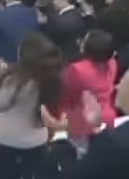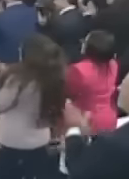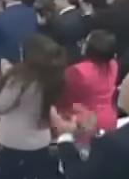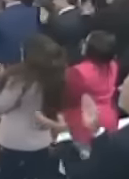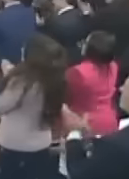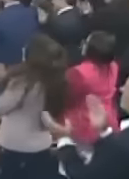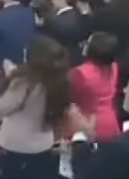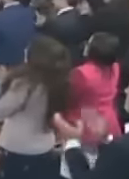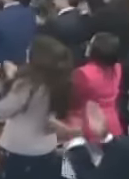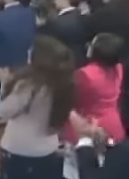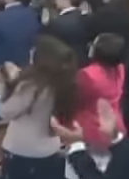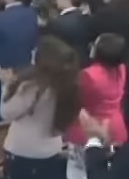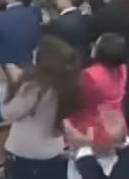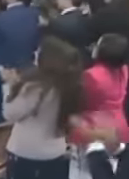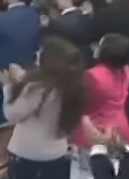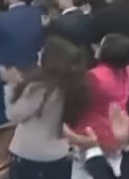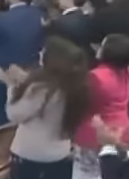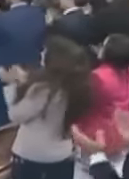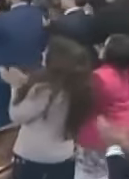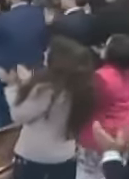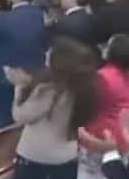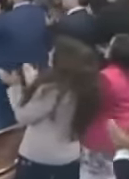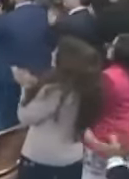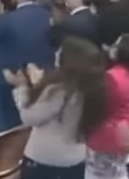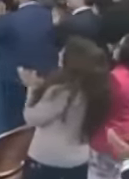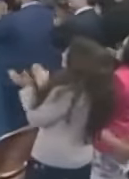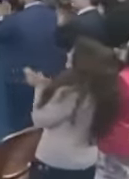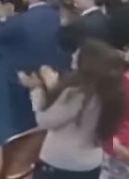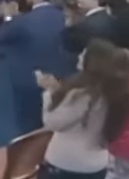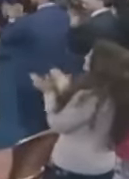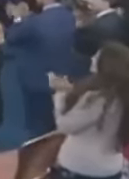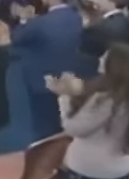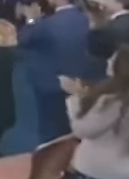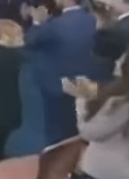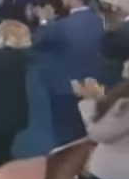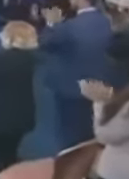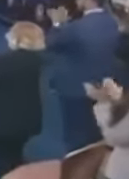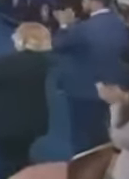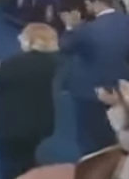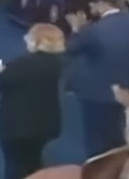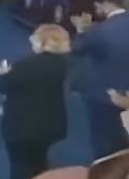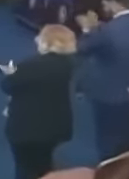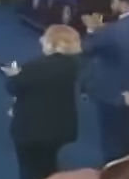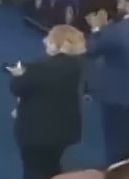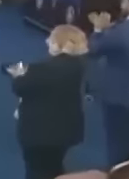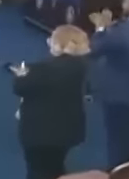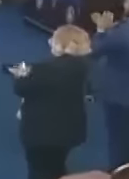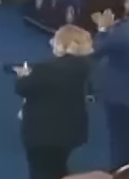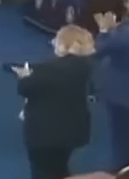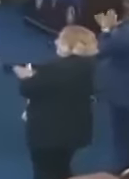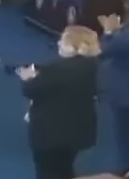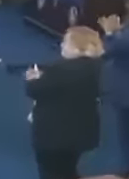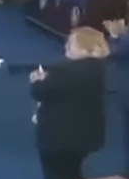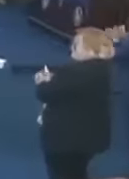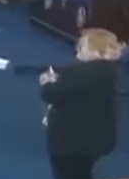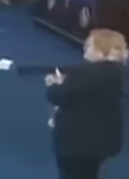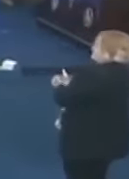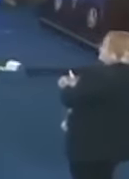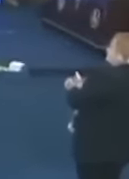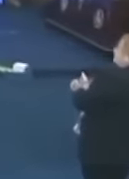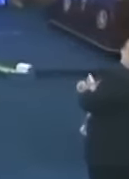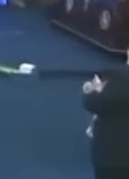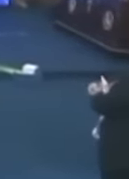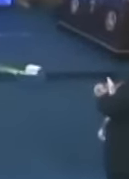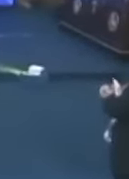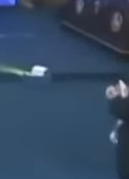semana pasada, el presidente constitucional Nicolás Maduro acotó que el único instrumento jurídico válido para resolver la controversia territorial por